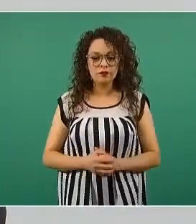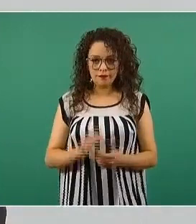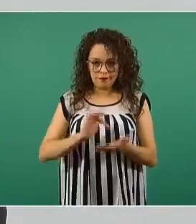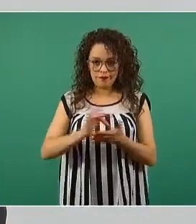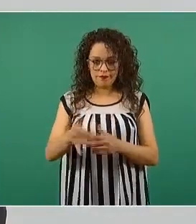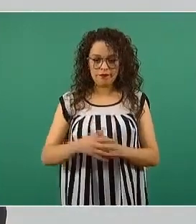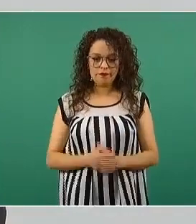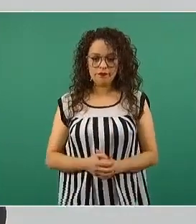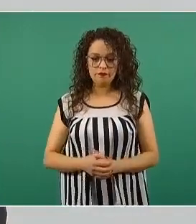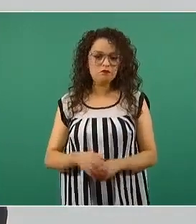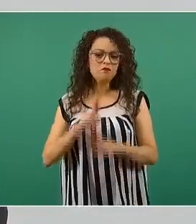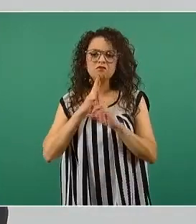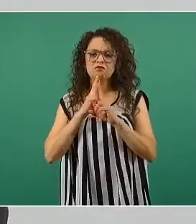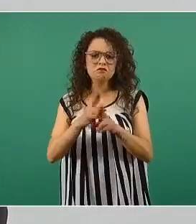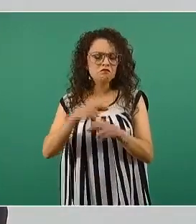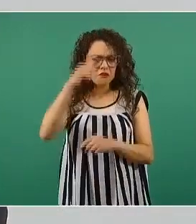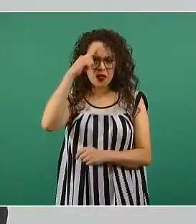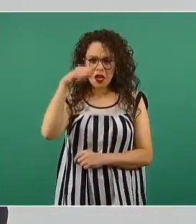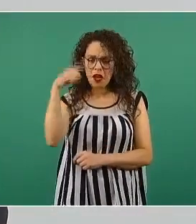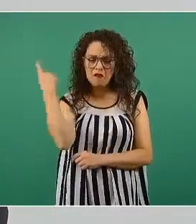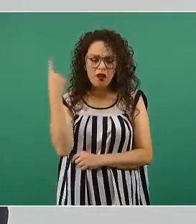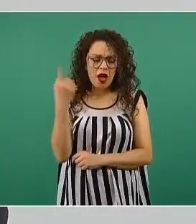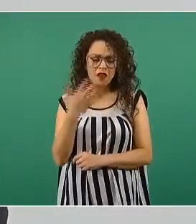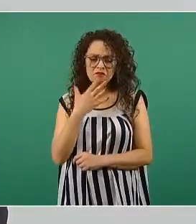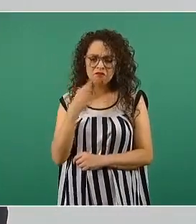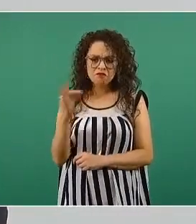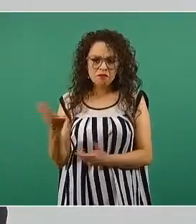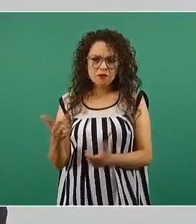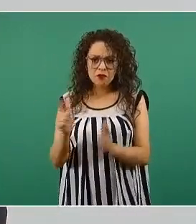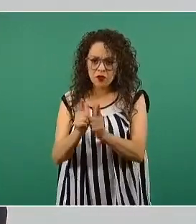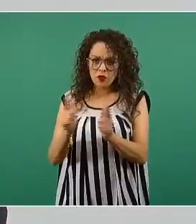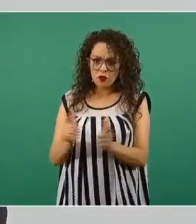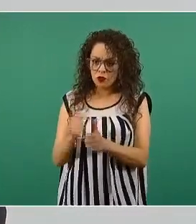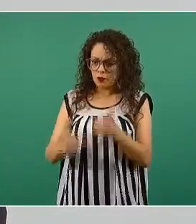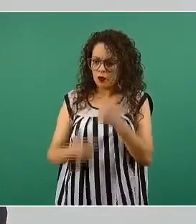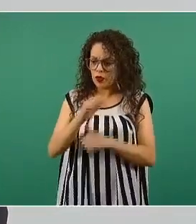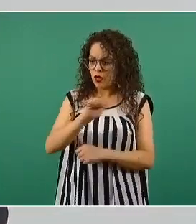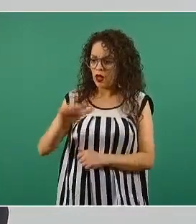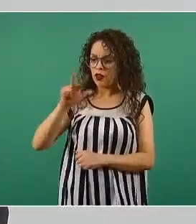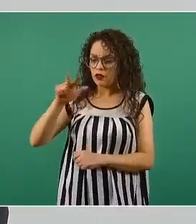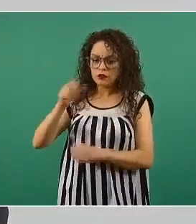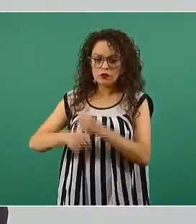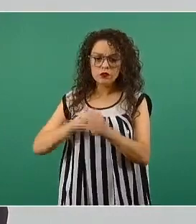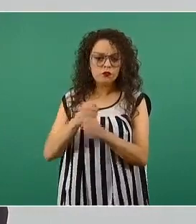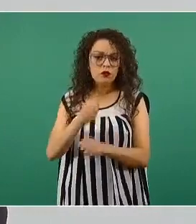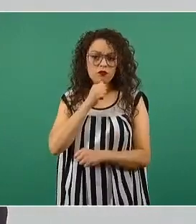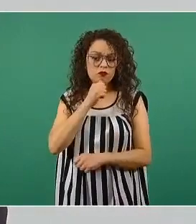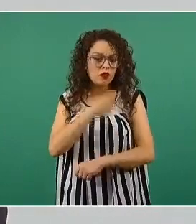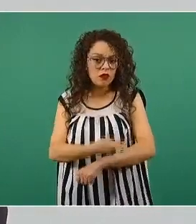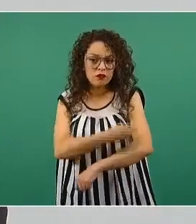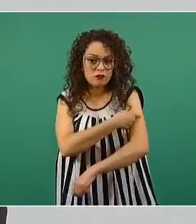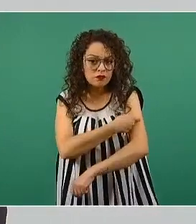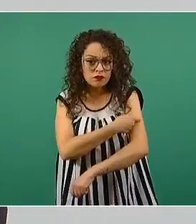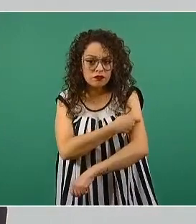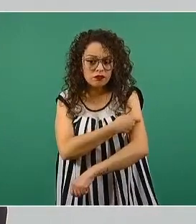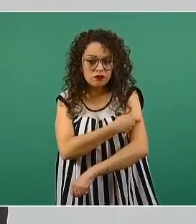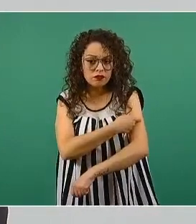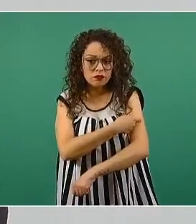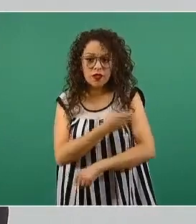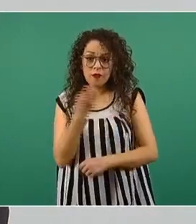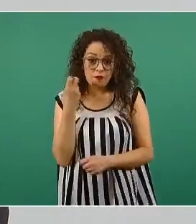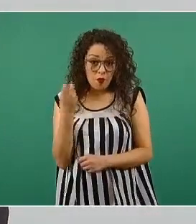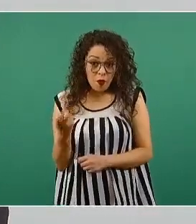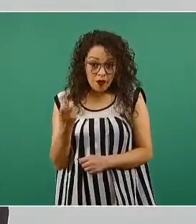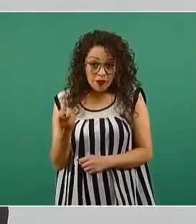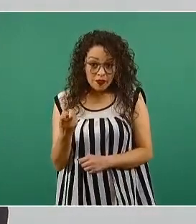La respuesta es muy sencilla. El grupo de 12 a 18 años todavía no se vacuna. Entonces, por eso es de que